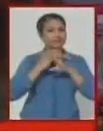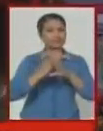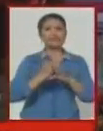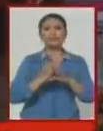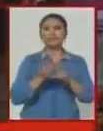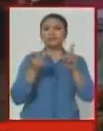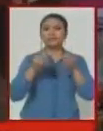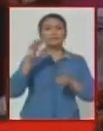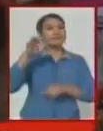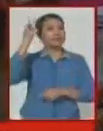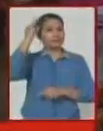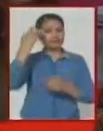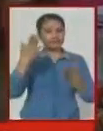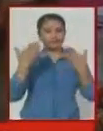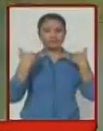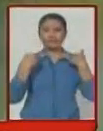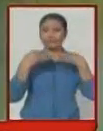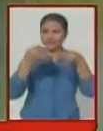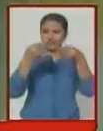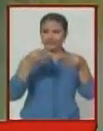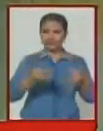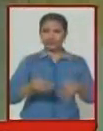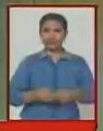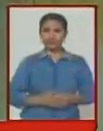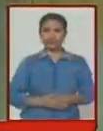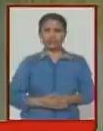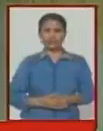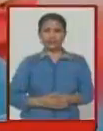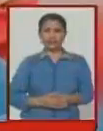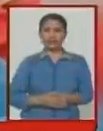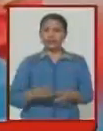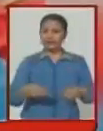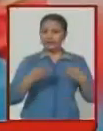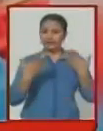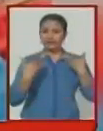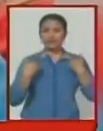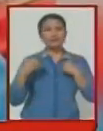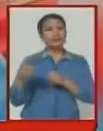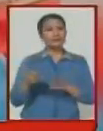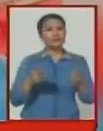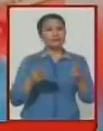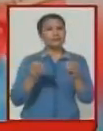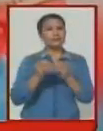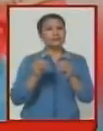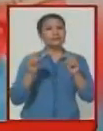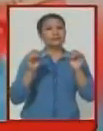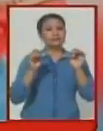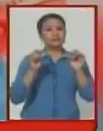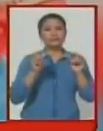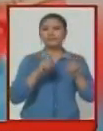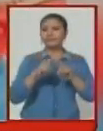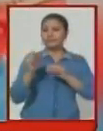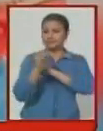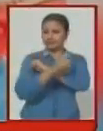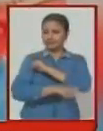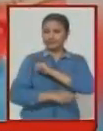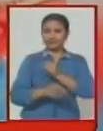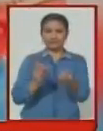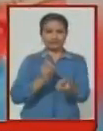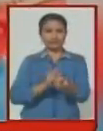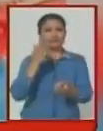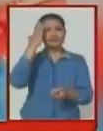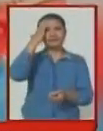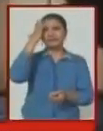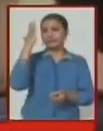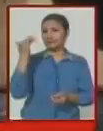cuando el fiscal hubiese tomado la determinación de optar por otra medida más gravosa con relación a esta señora, a la médico. ¿Por